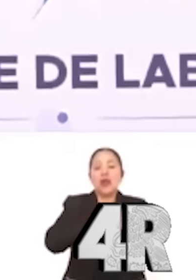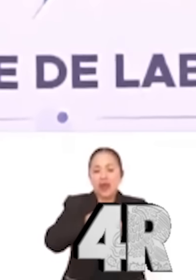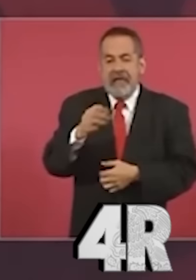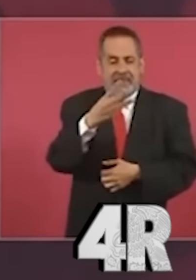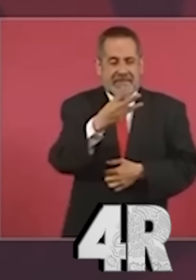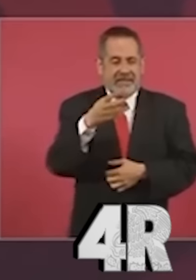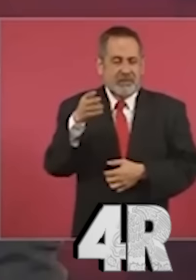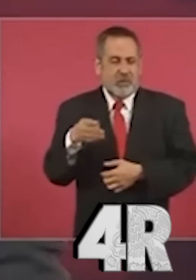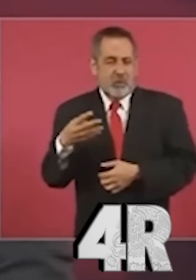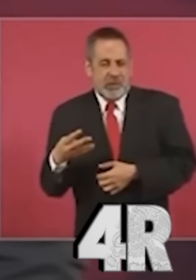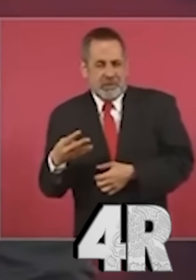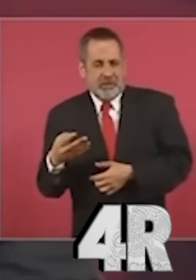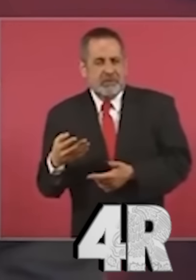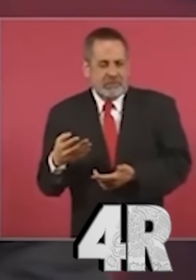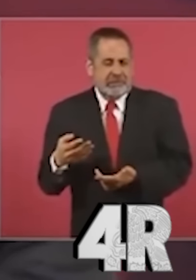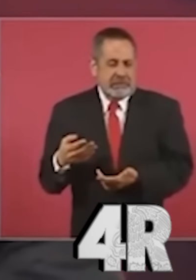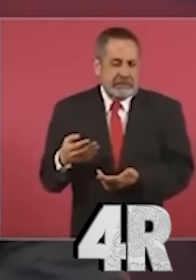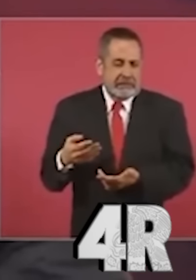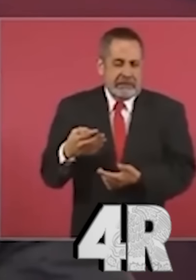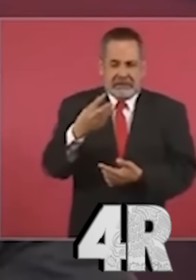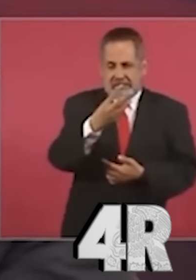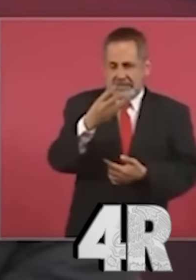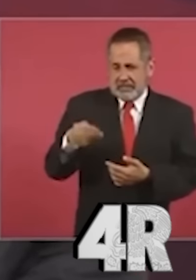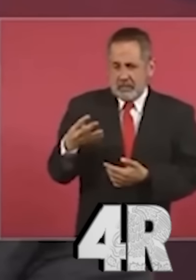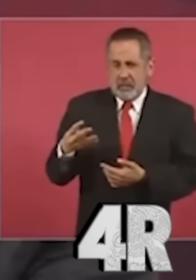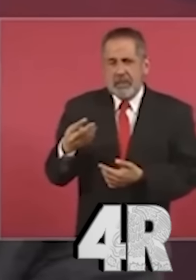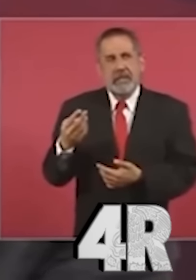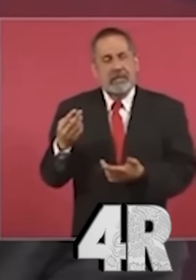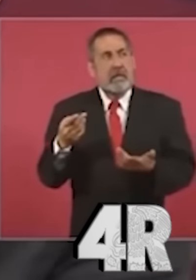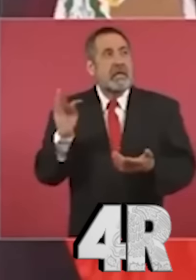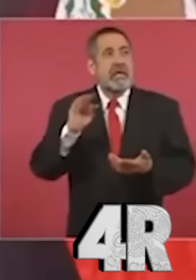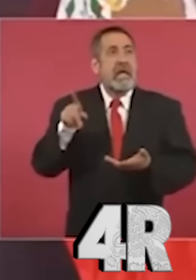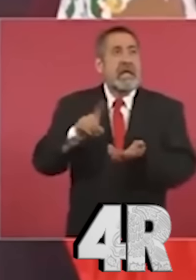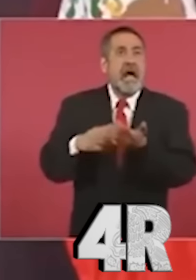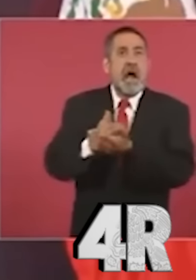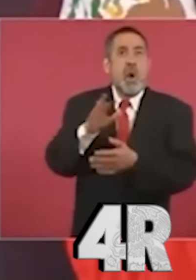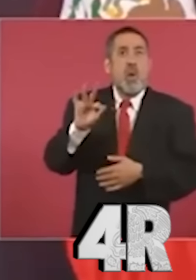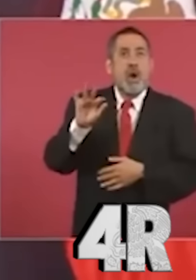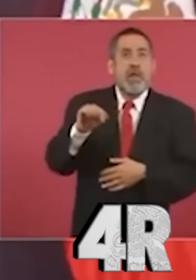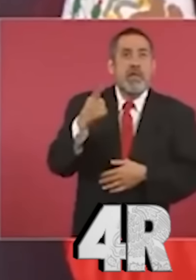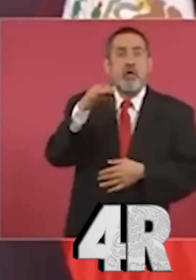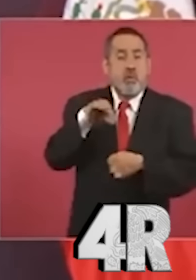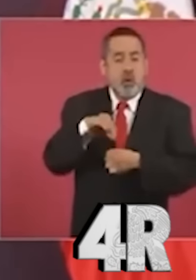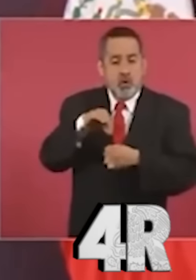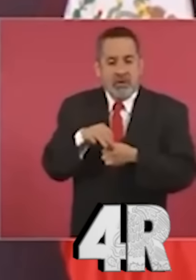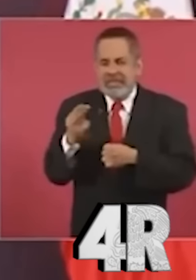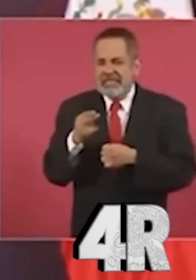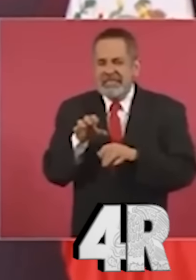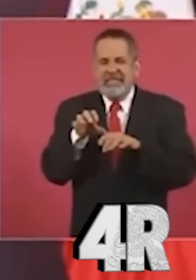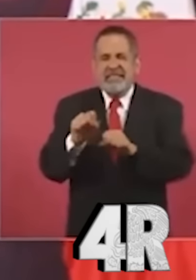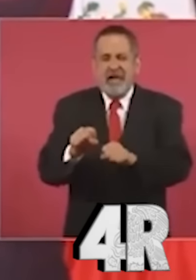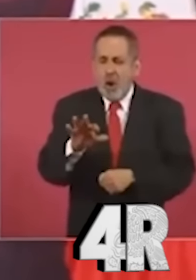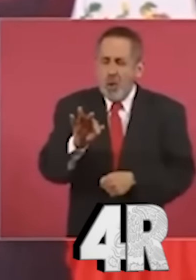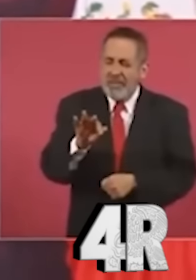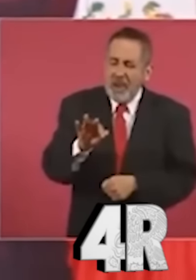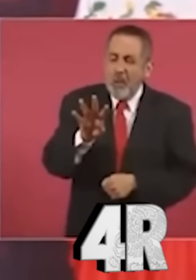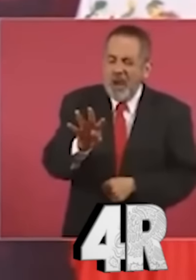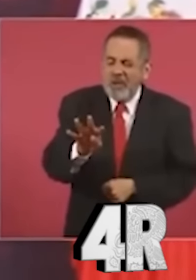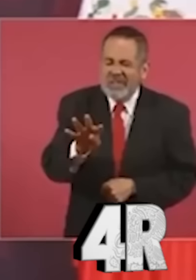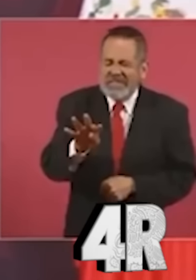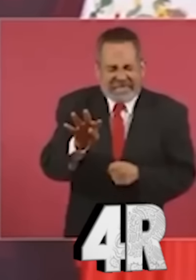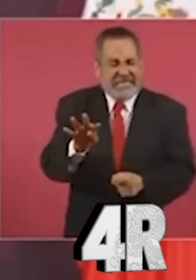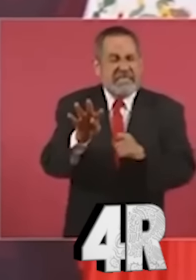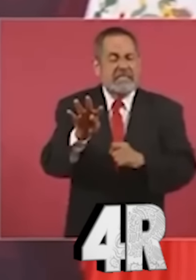las investigaciones, no parar hasta detener a todos y cada uno de estos panistas. Vamos a escuchar cómo es que la fiscal